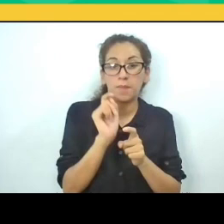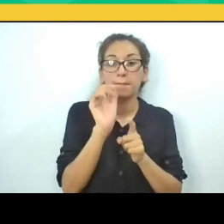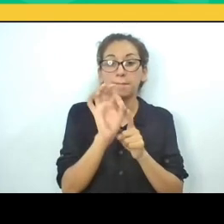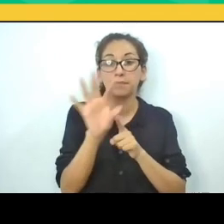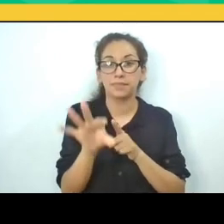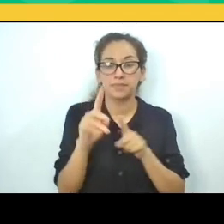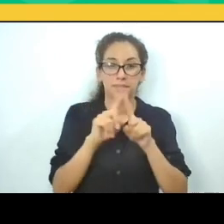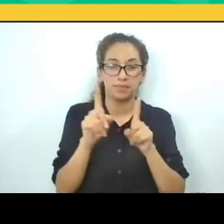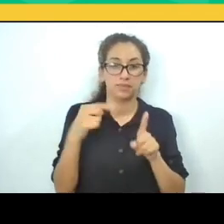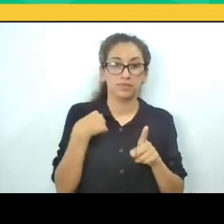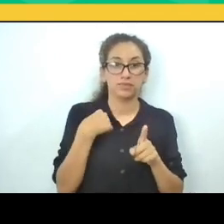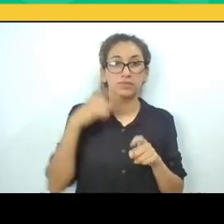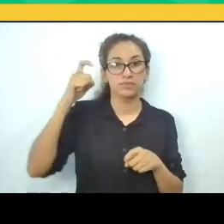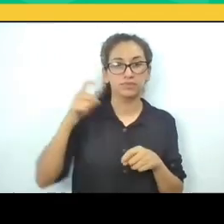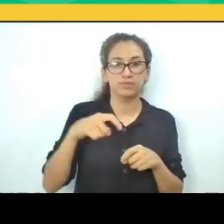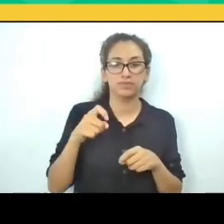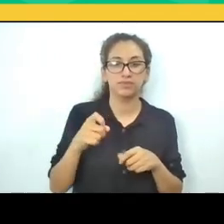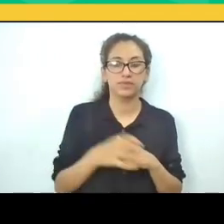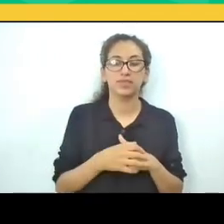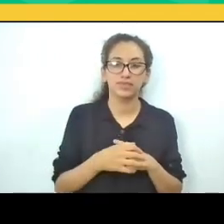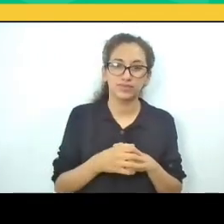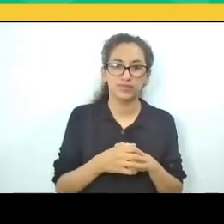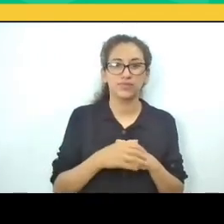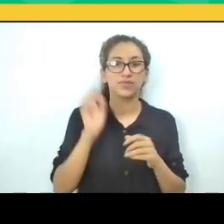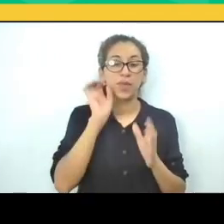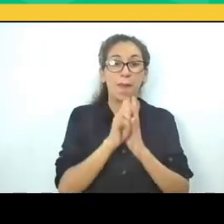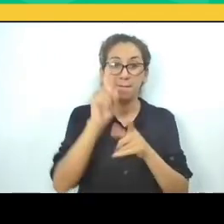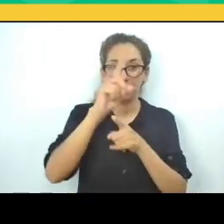le practico sexo oral? Si no lo hago, se le baja.